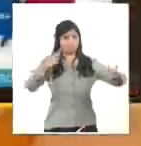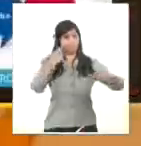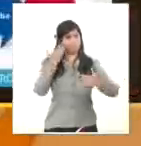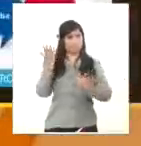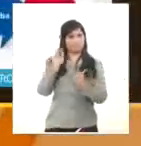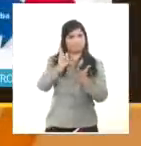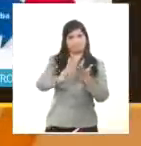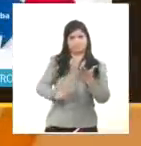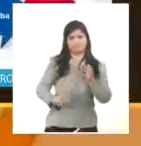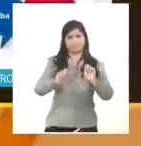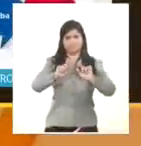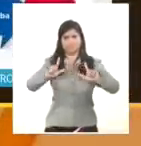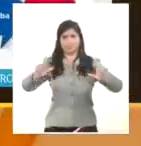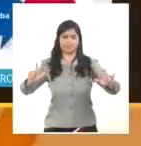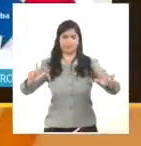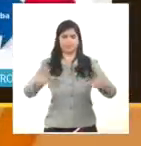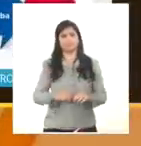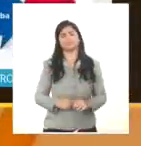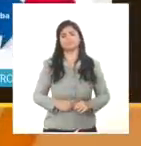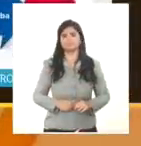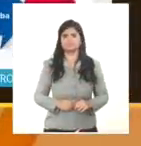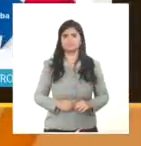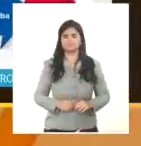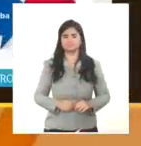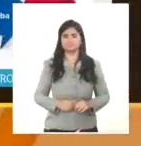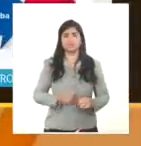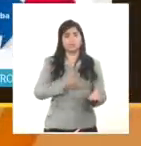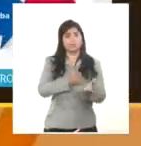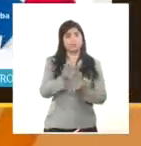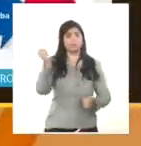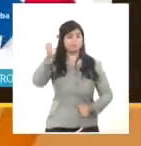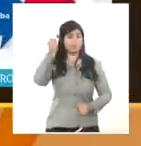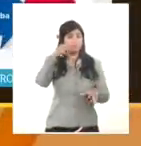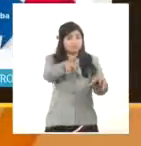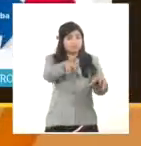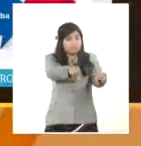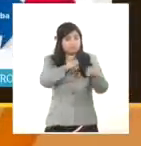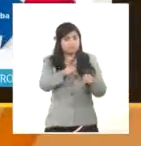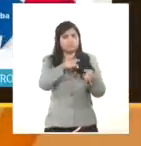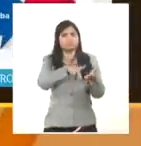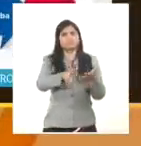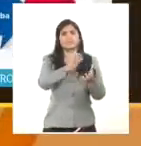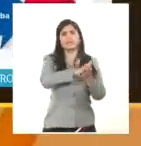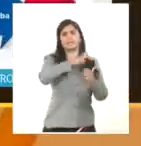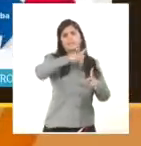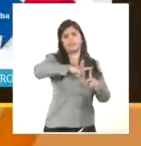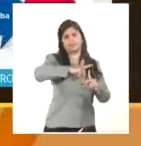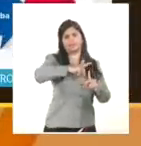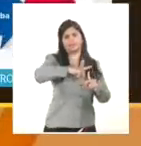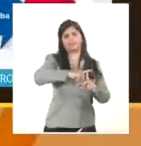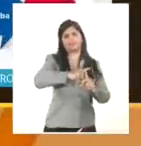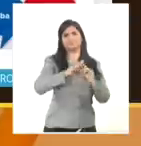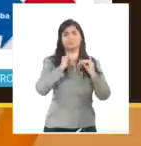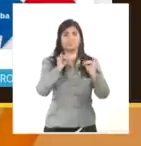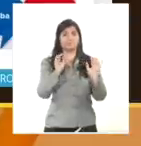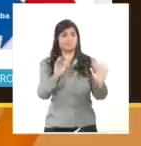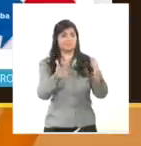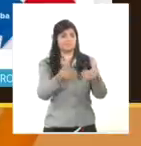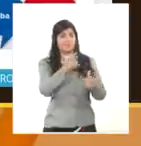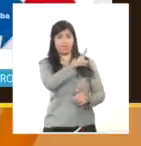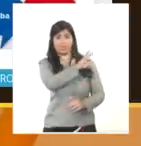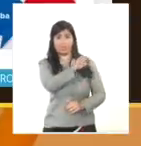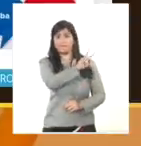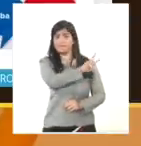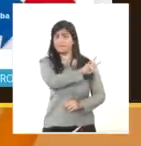web, el siguiente: se incrementan delitos contra el ganado mayor en la provincia de Matanzas, y este medio refiere que al cierre del 2022,